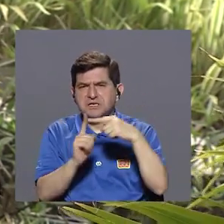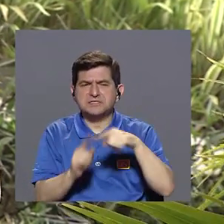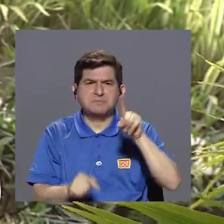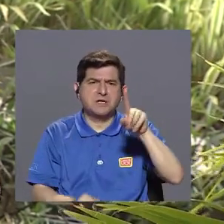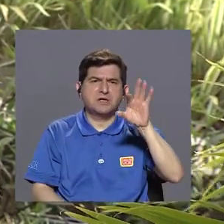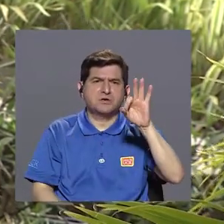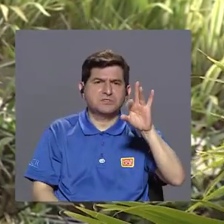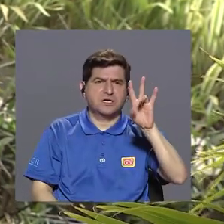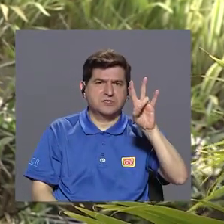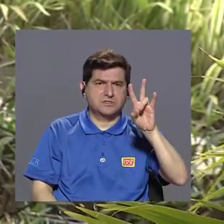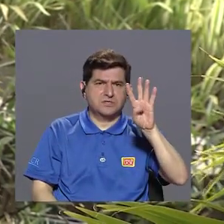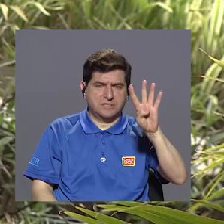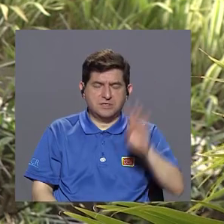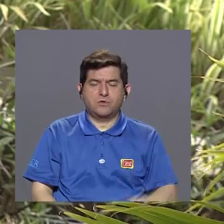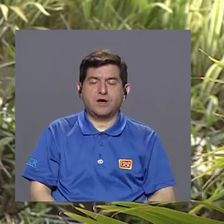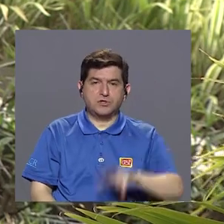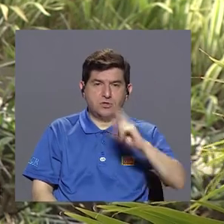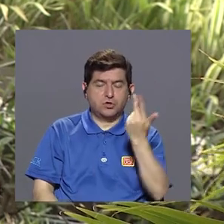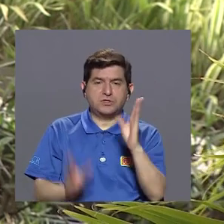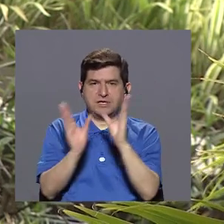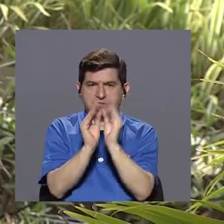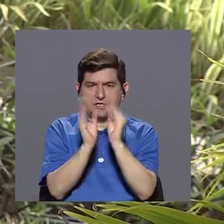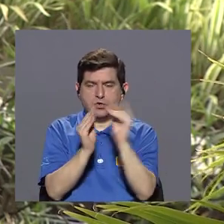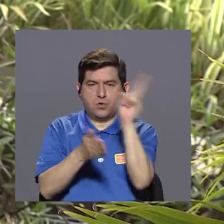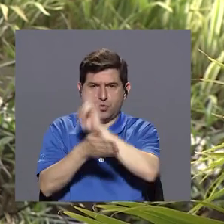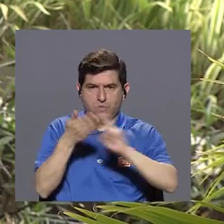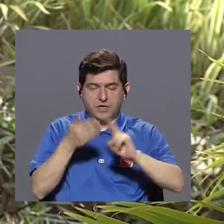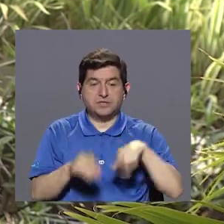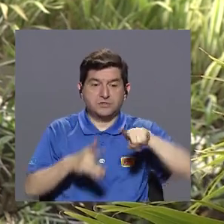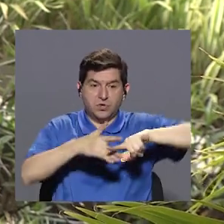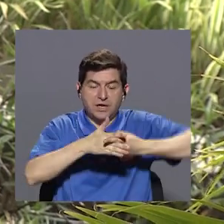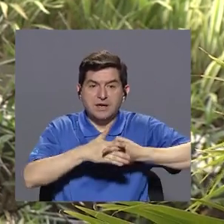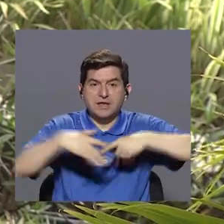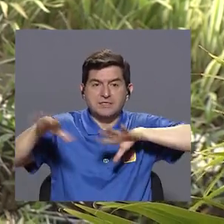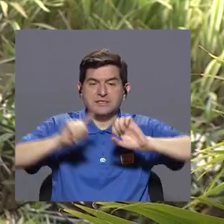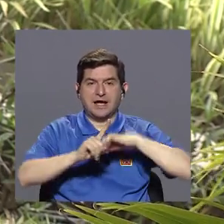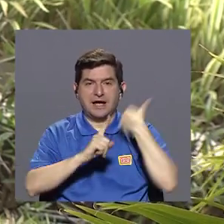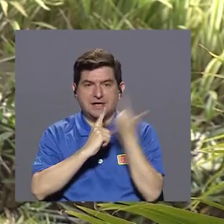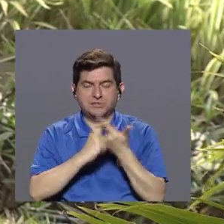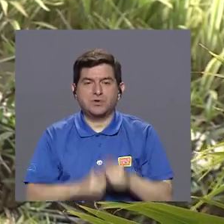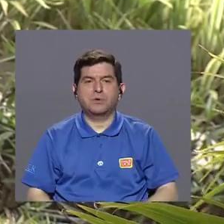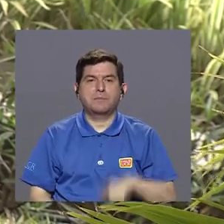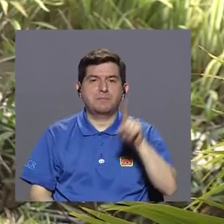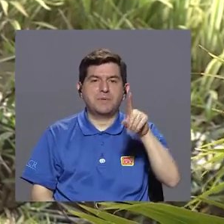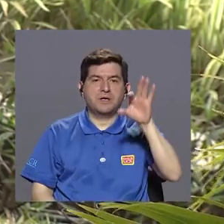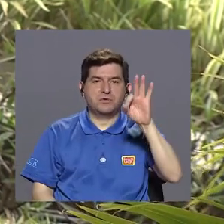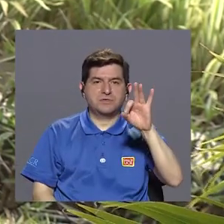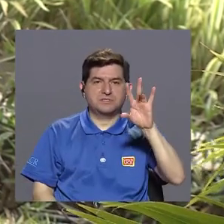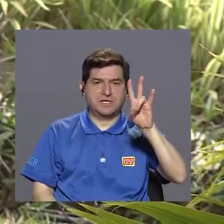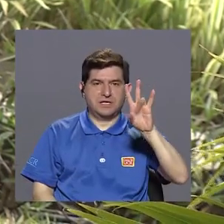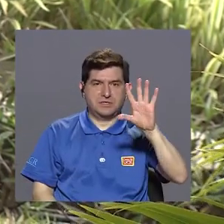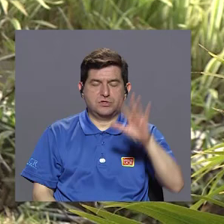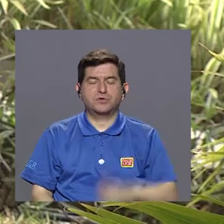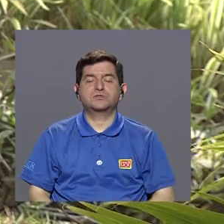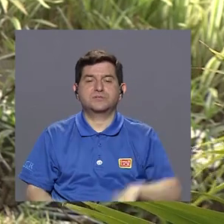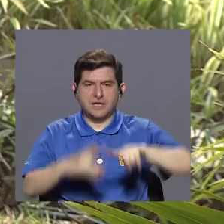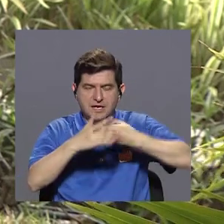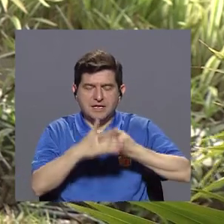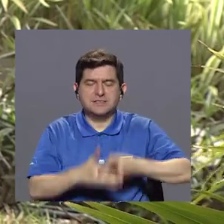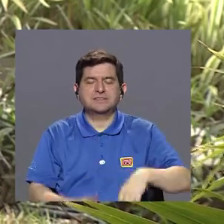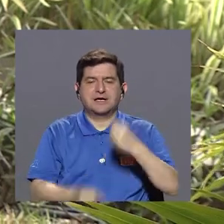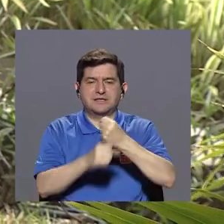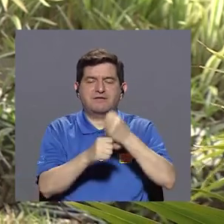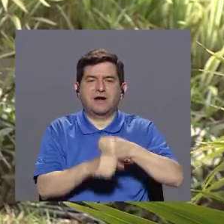1973-74 con el tercer congreso universitario, uh-huh. nació la acción social, y en el 75 inició el trabajo